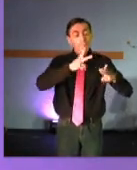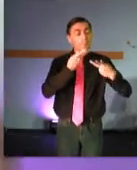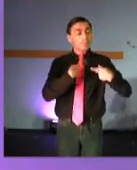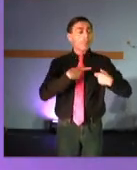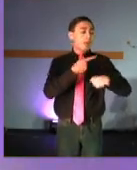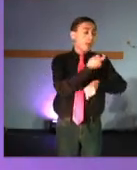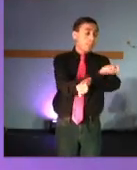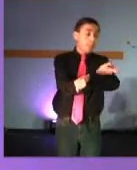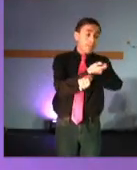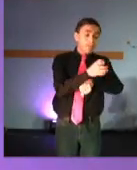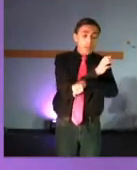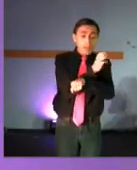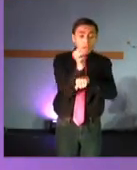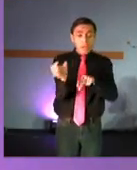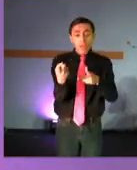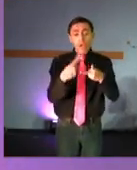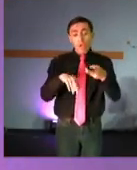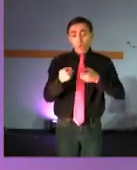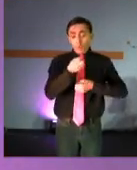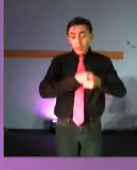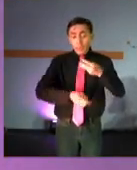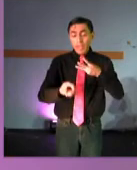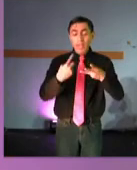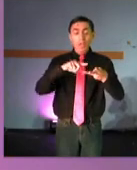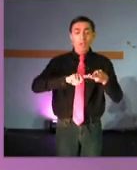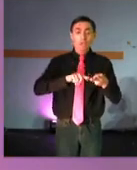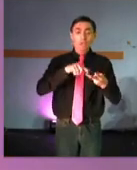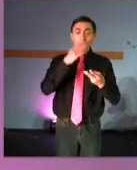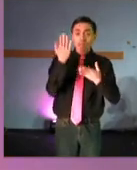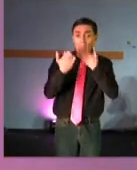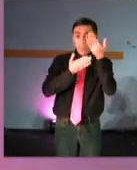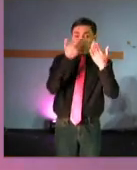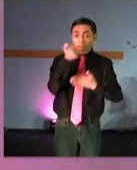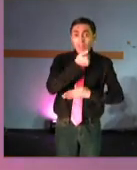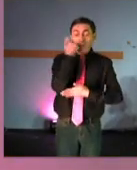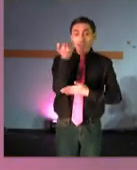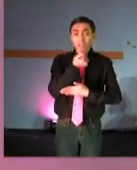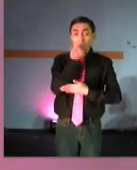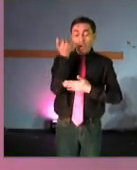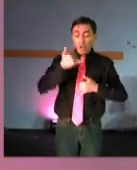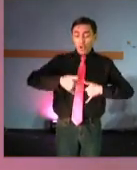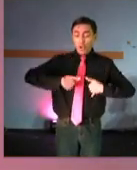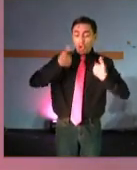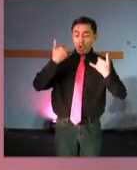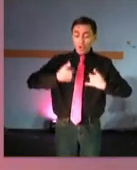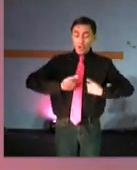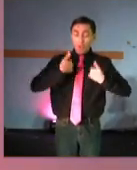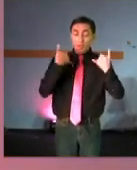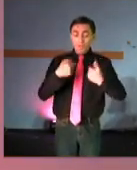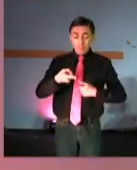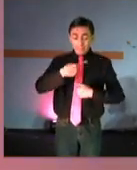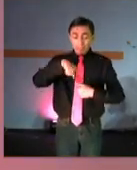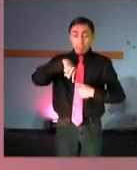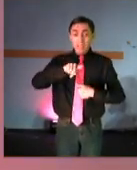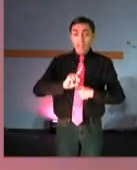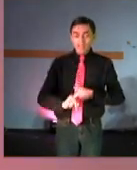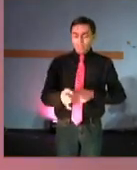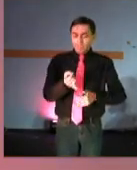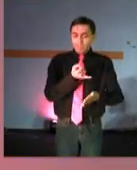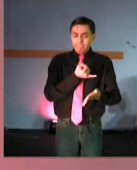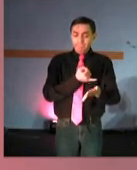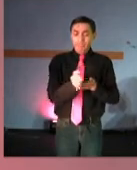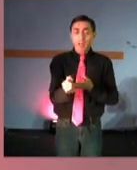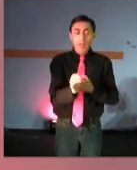de estudiantes, de jóvenes, que se involucraron de forma decisiva